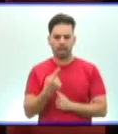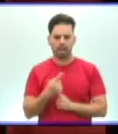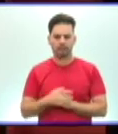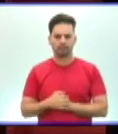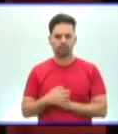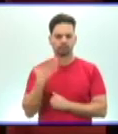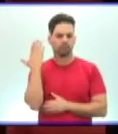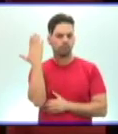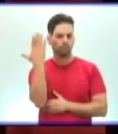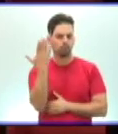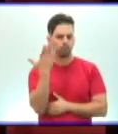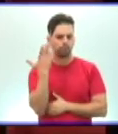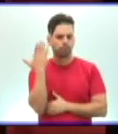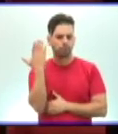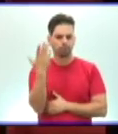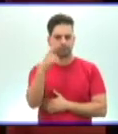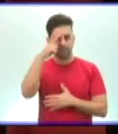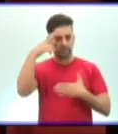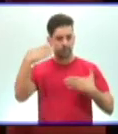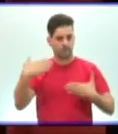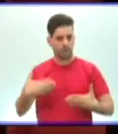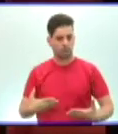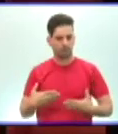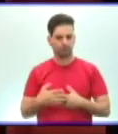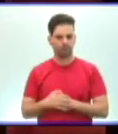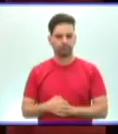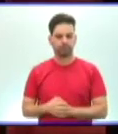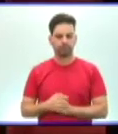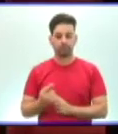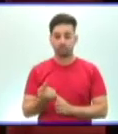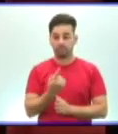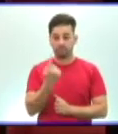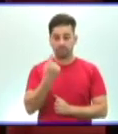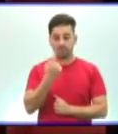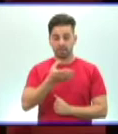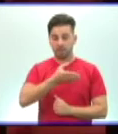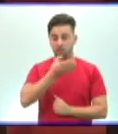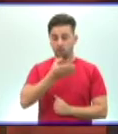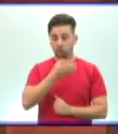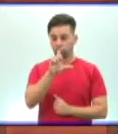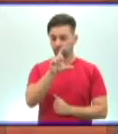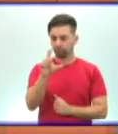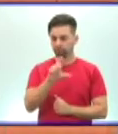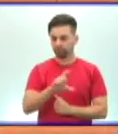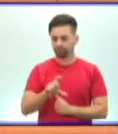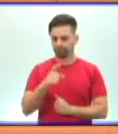principales conceptos que estudiamos en la unidad número 2.